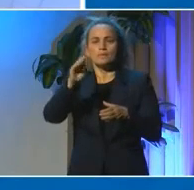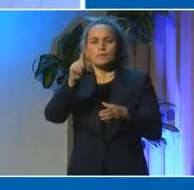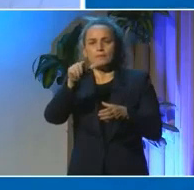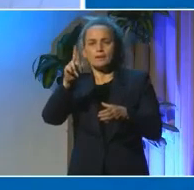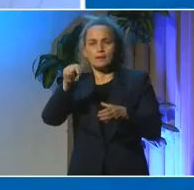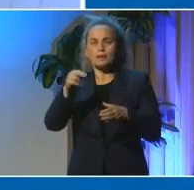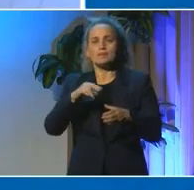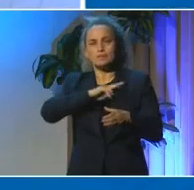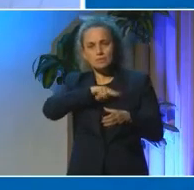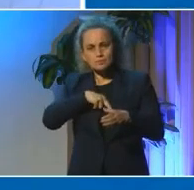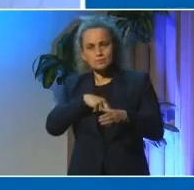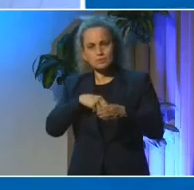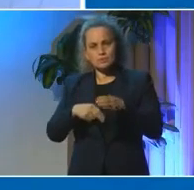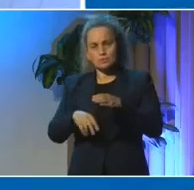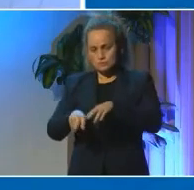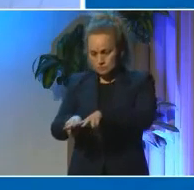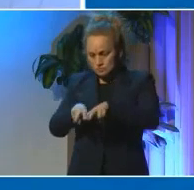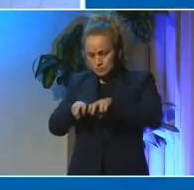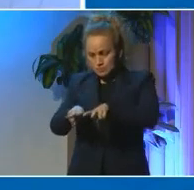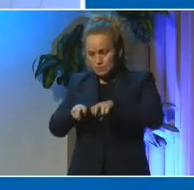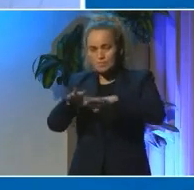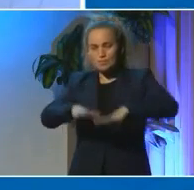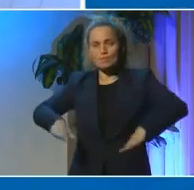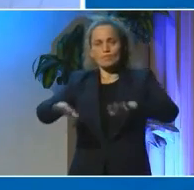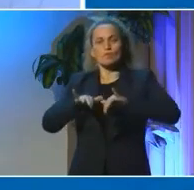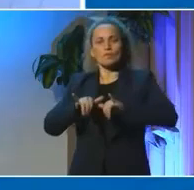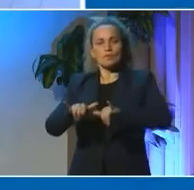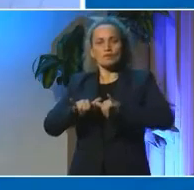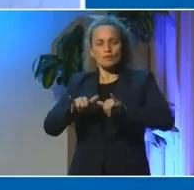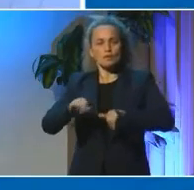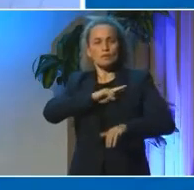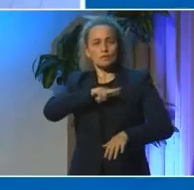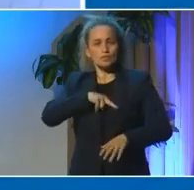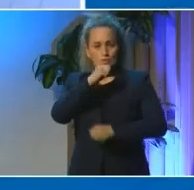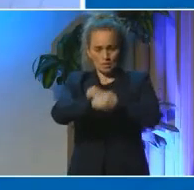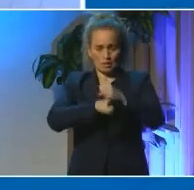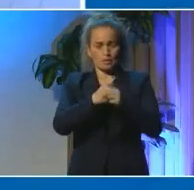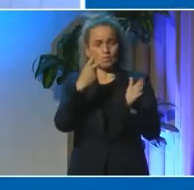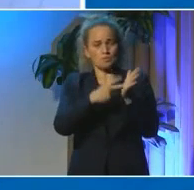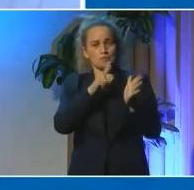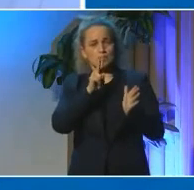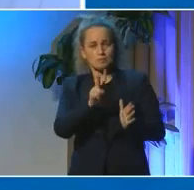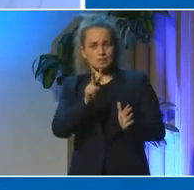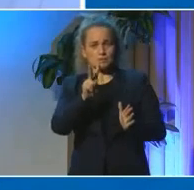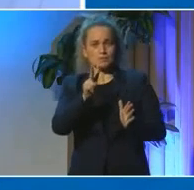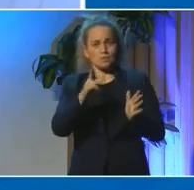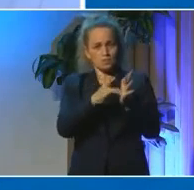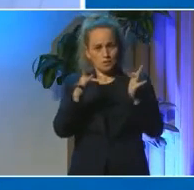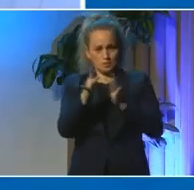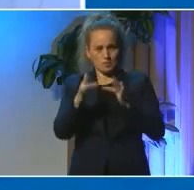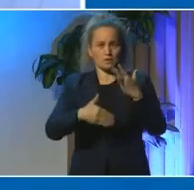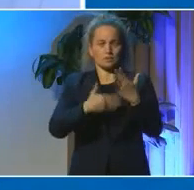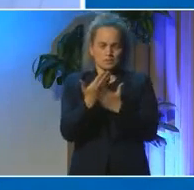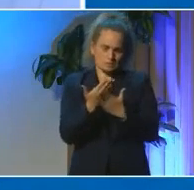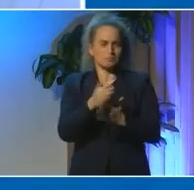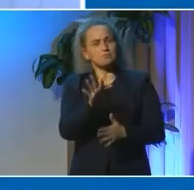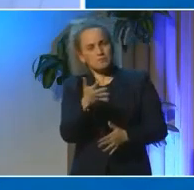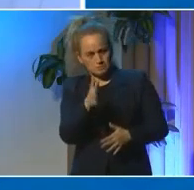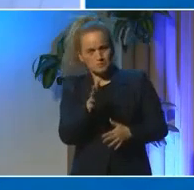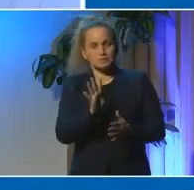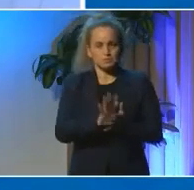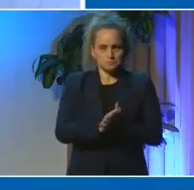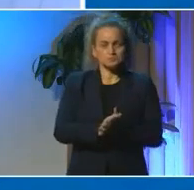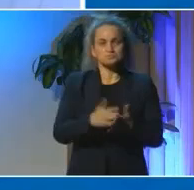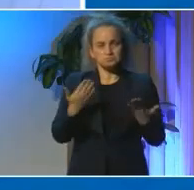extrayendo el cupas su ahí nosotros a principios de este año en abril estuvimos Bueno eso es ya más aedos de este año también